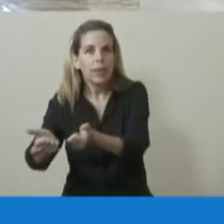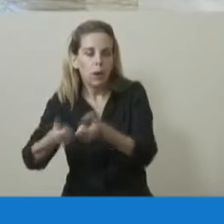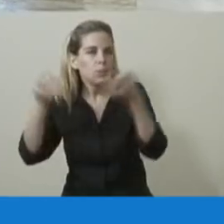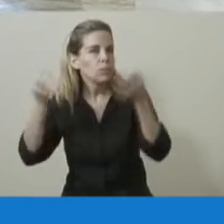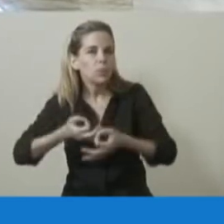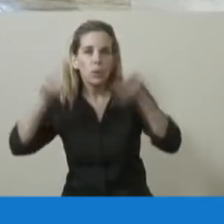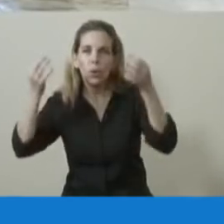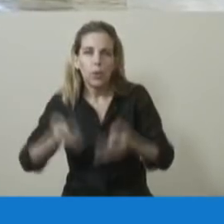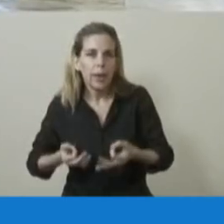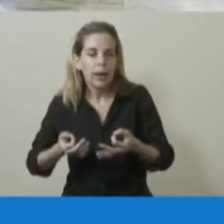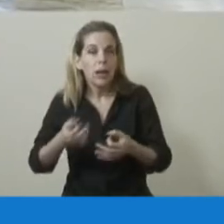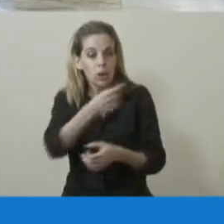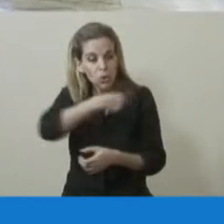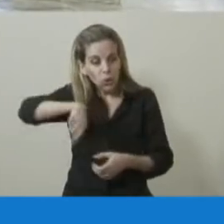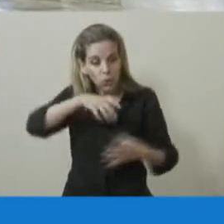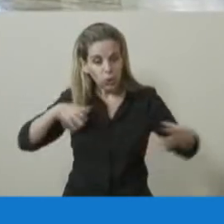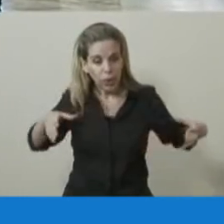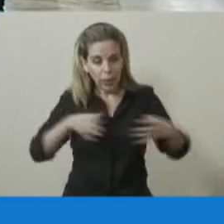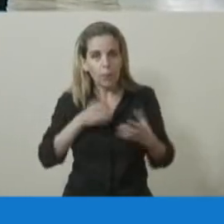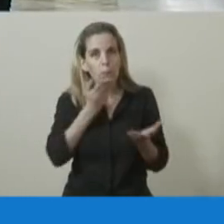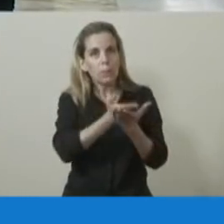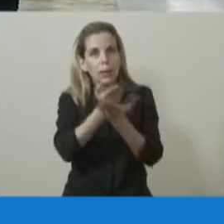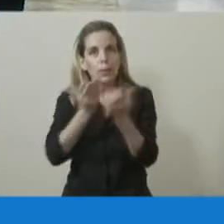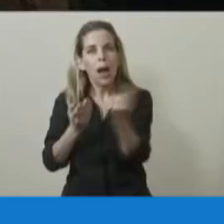Y todo lo que le pedimos que hicieran, todo lo hicieron.